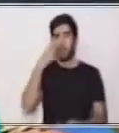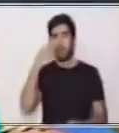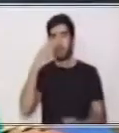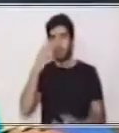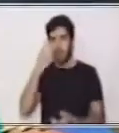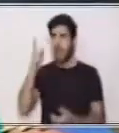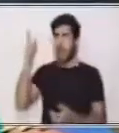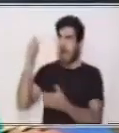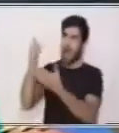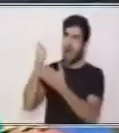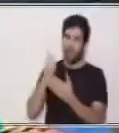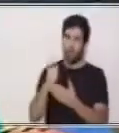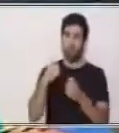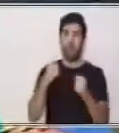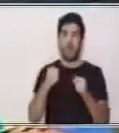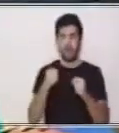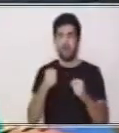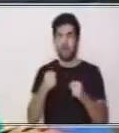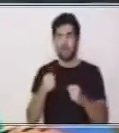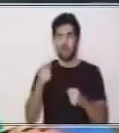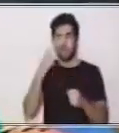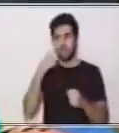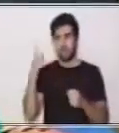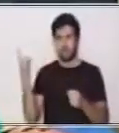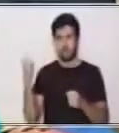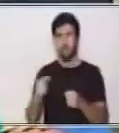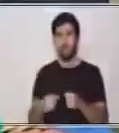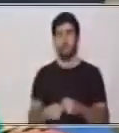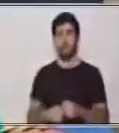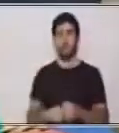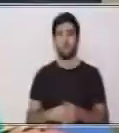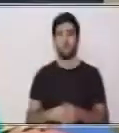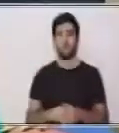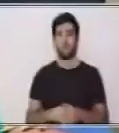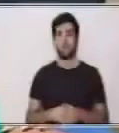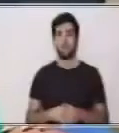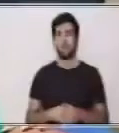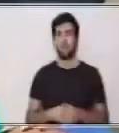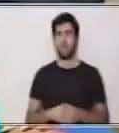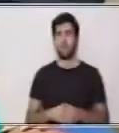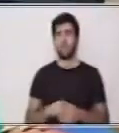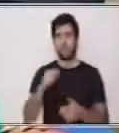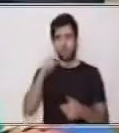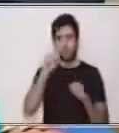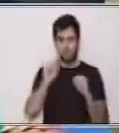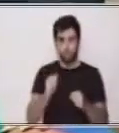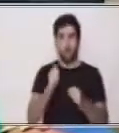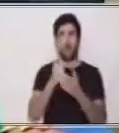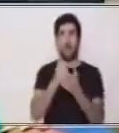una persona adulta, él te puede ayudar a realizar entonces